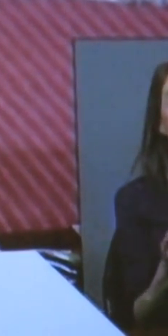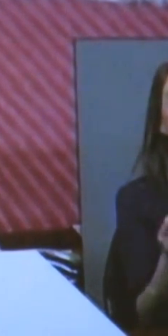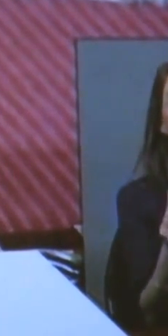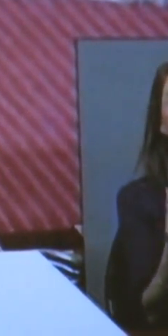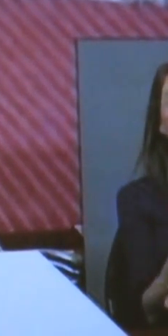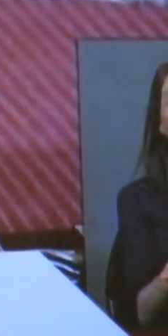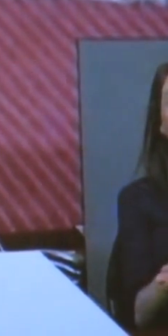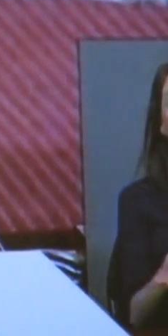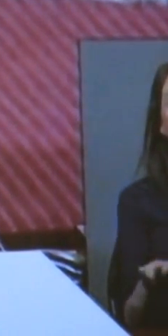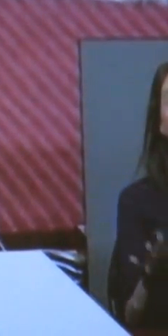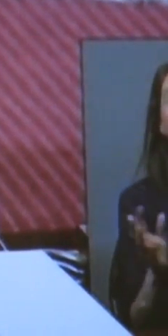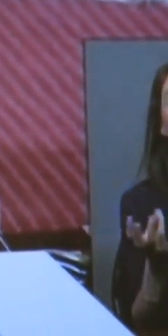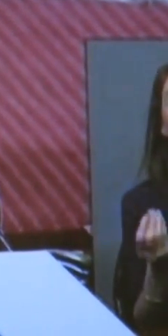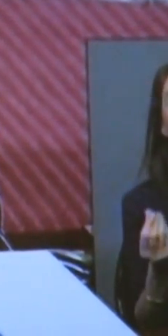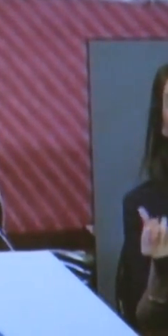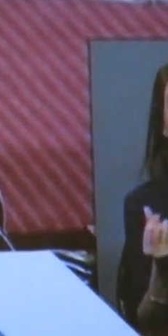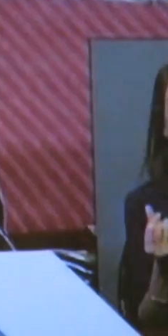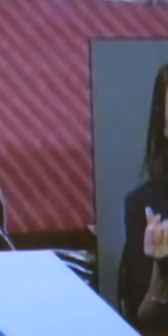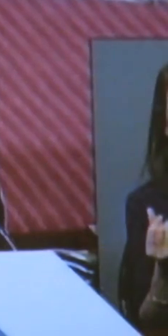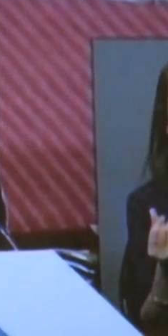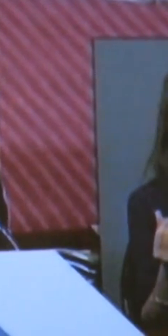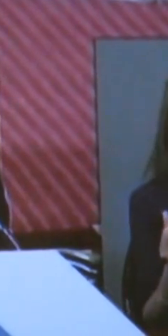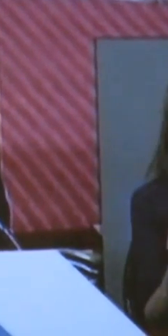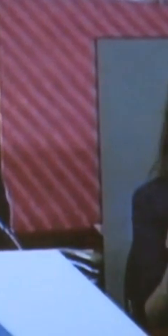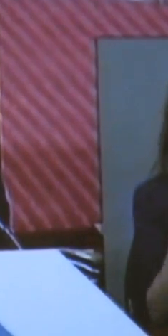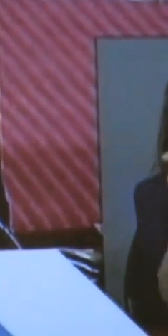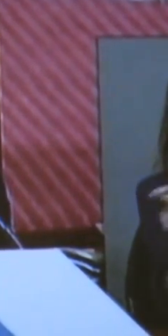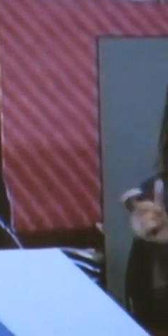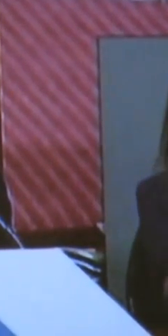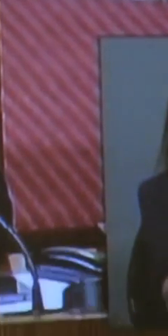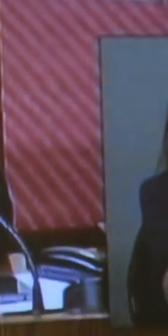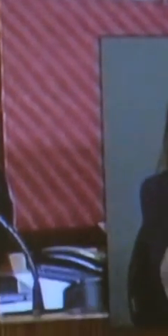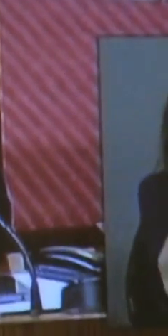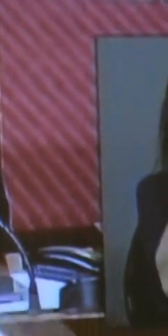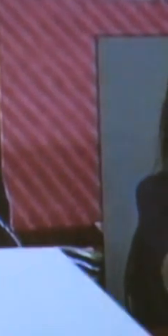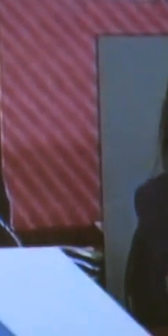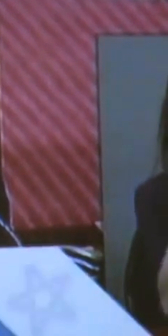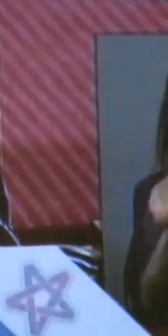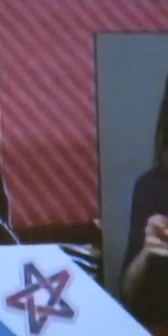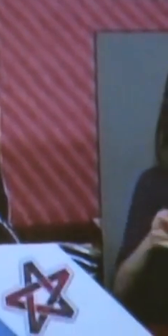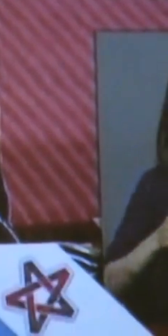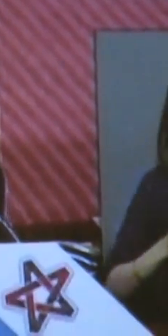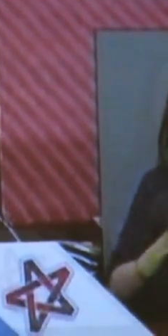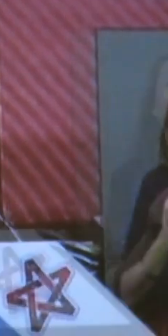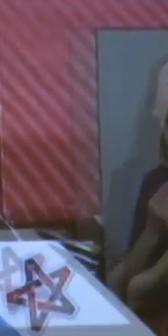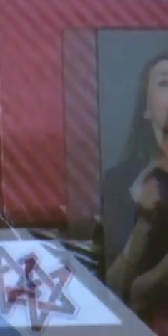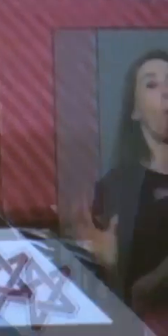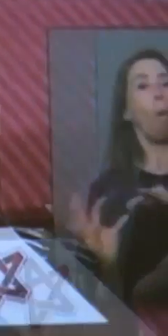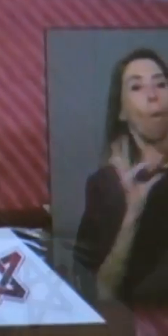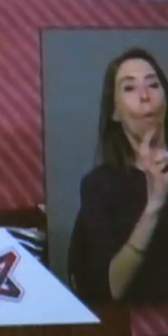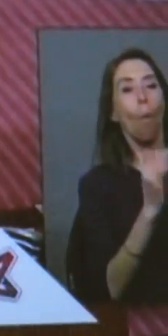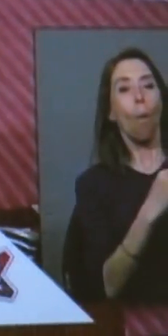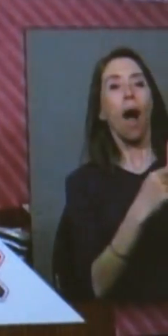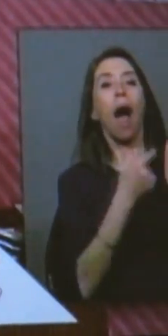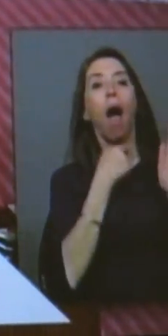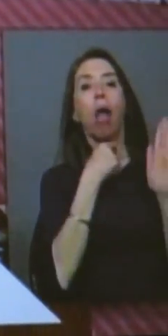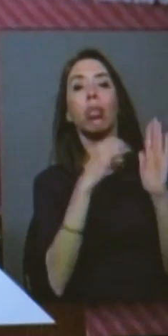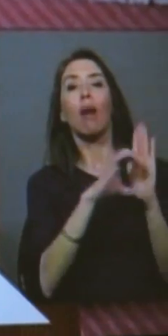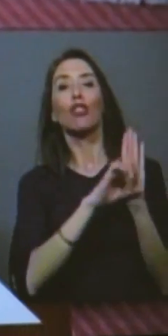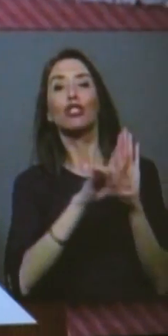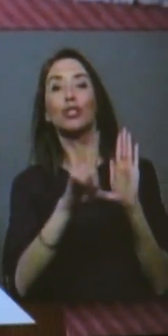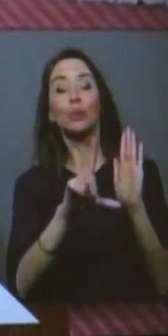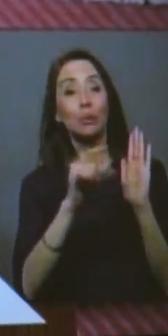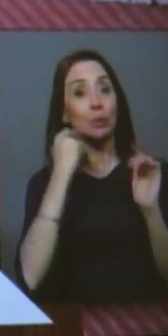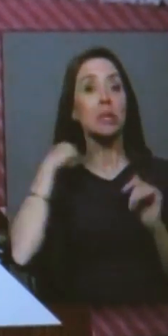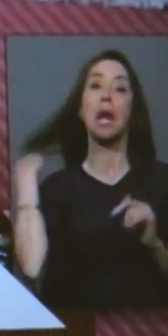gratuita y de calidad, en donde la buena alimentación de nuestros estudiantes es un elemento clave de esta garantía. Una vez más